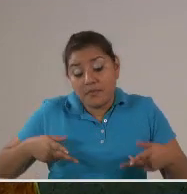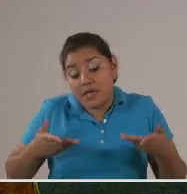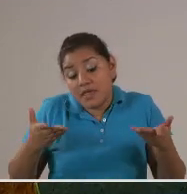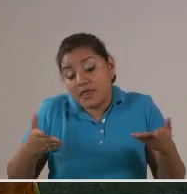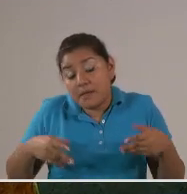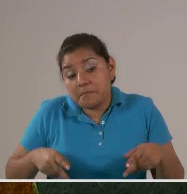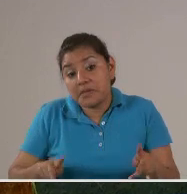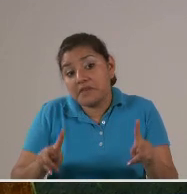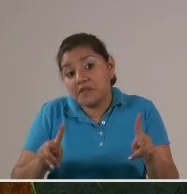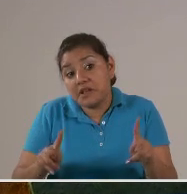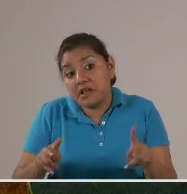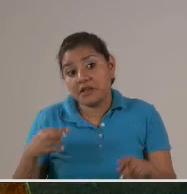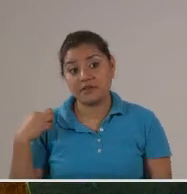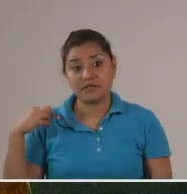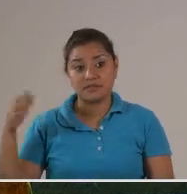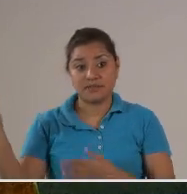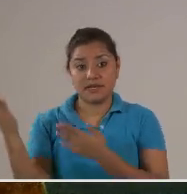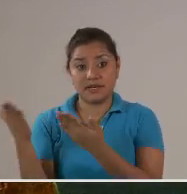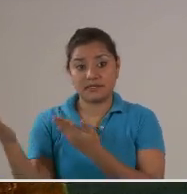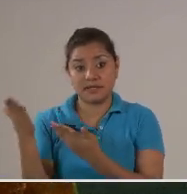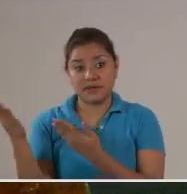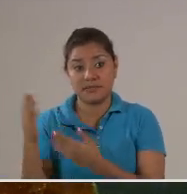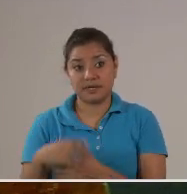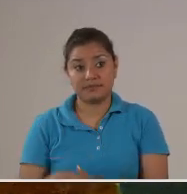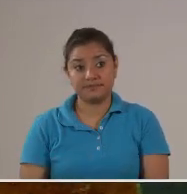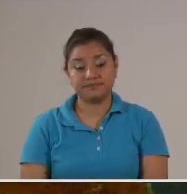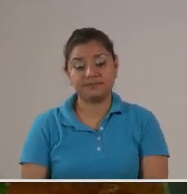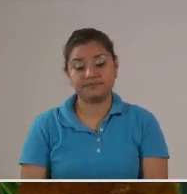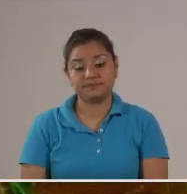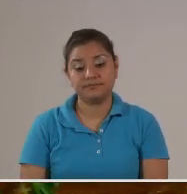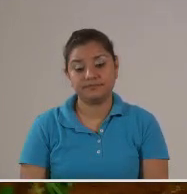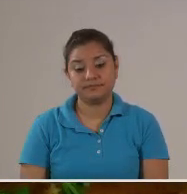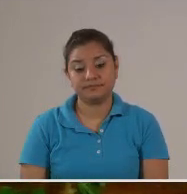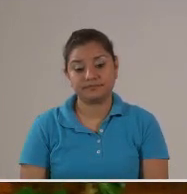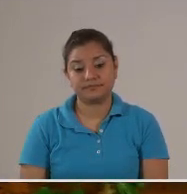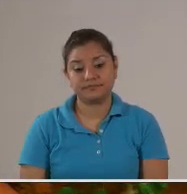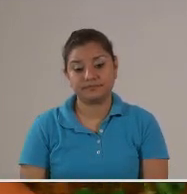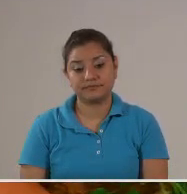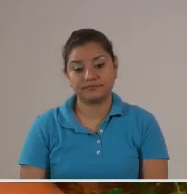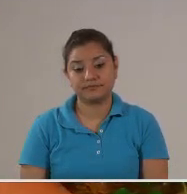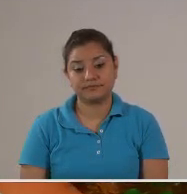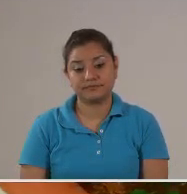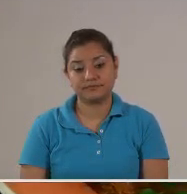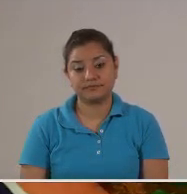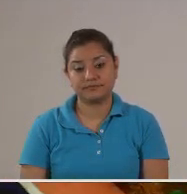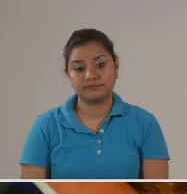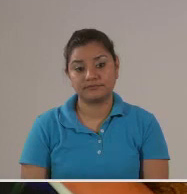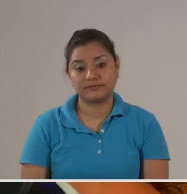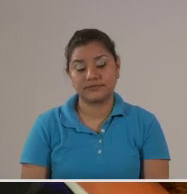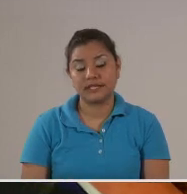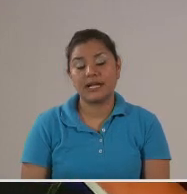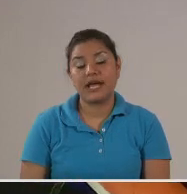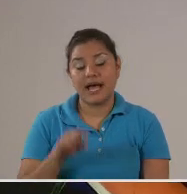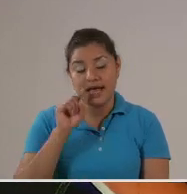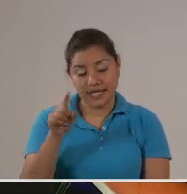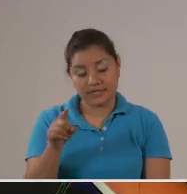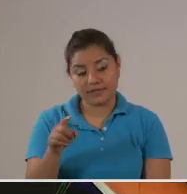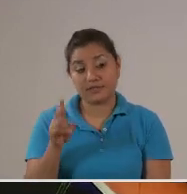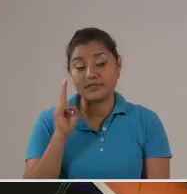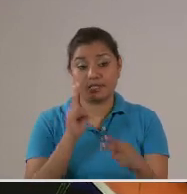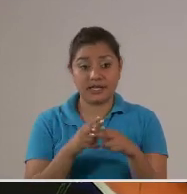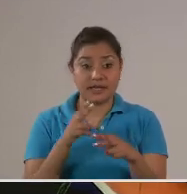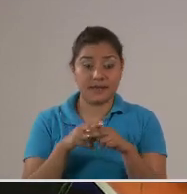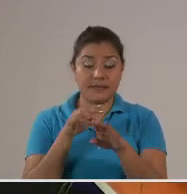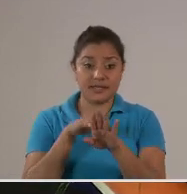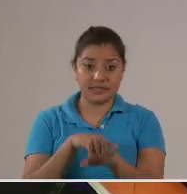privilegios O sea que no era broma eso es discriminación